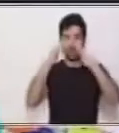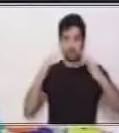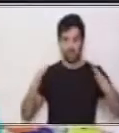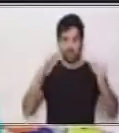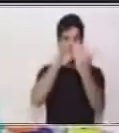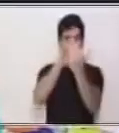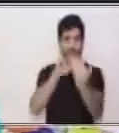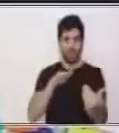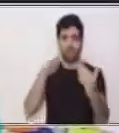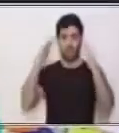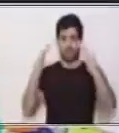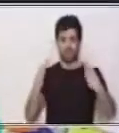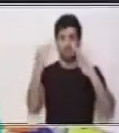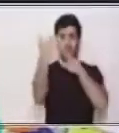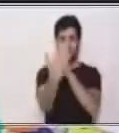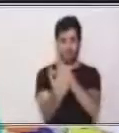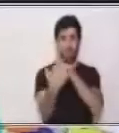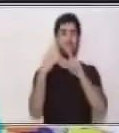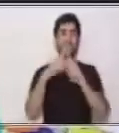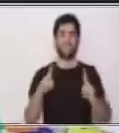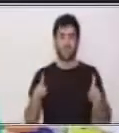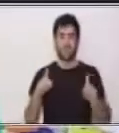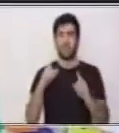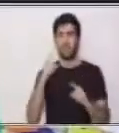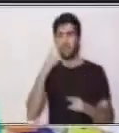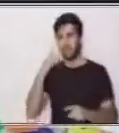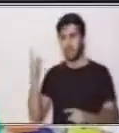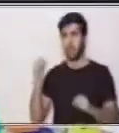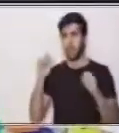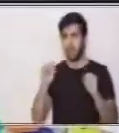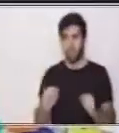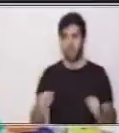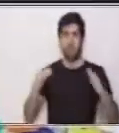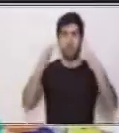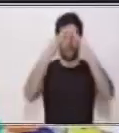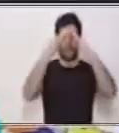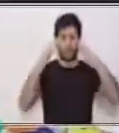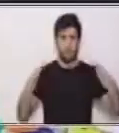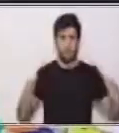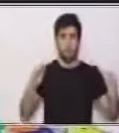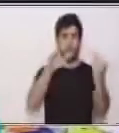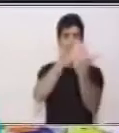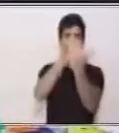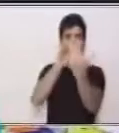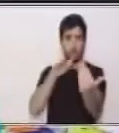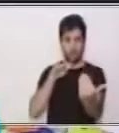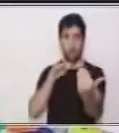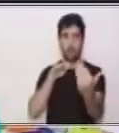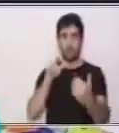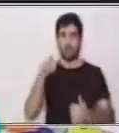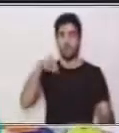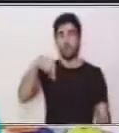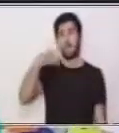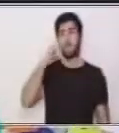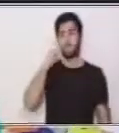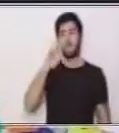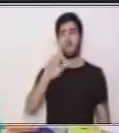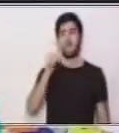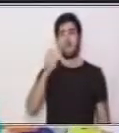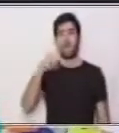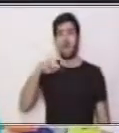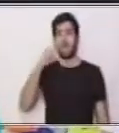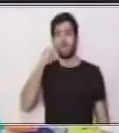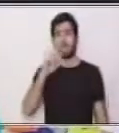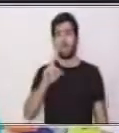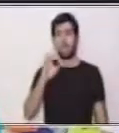bien, en este caso podemos tener una pirámide triangular. Eso quiere decir que solamente va a tener 3